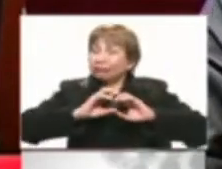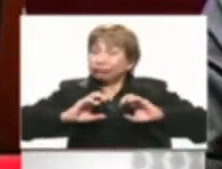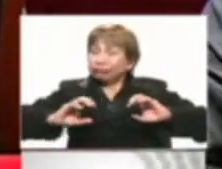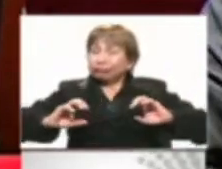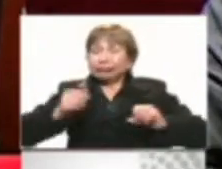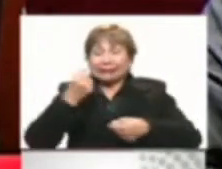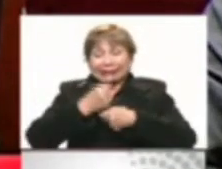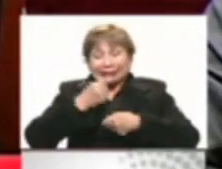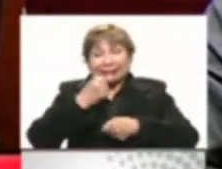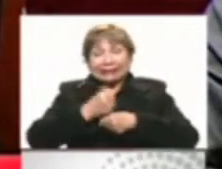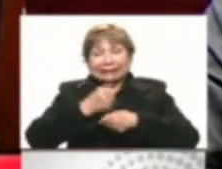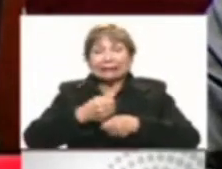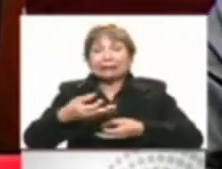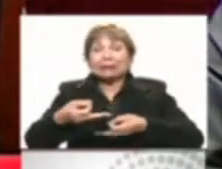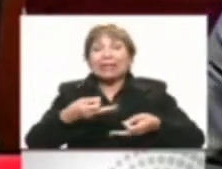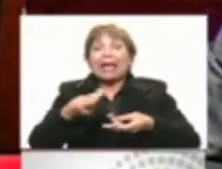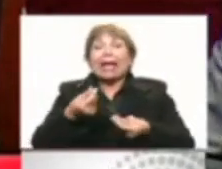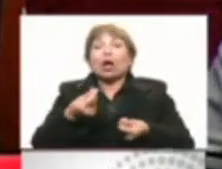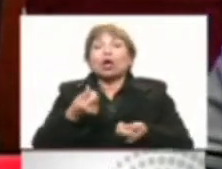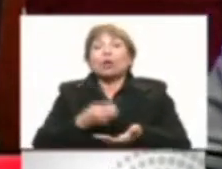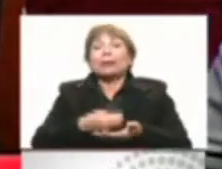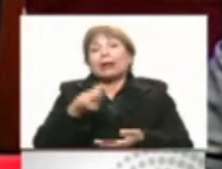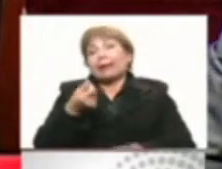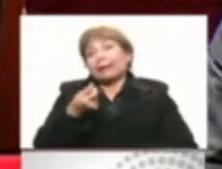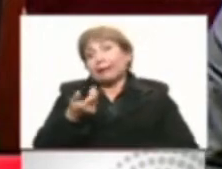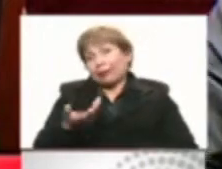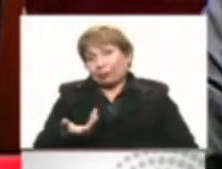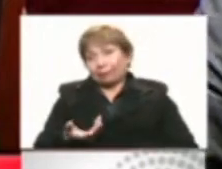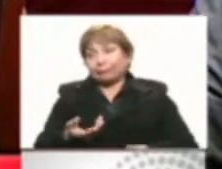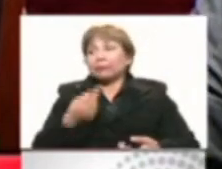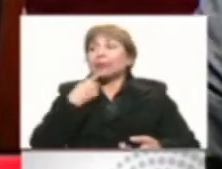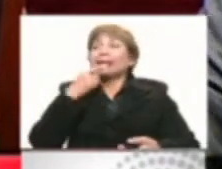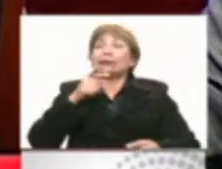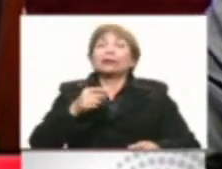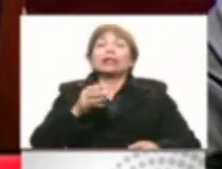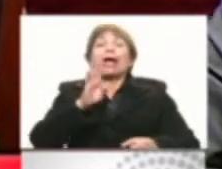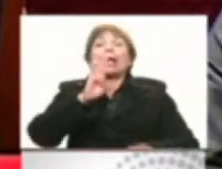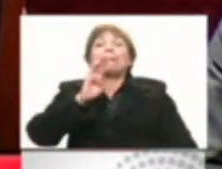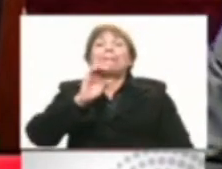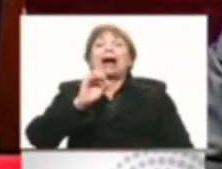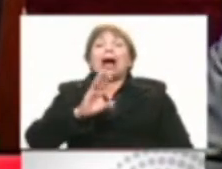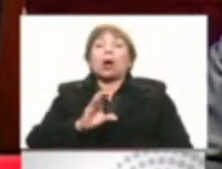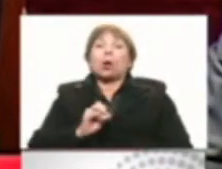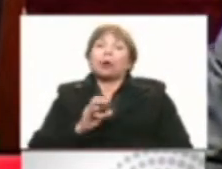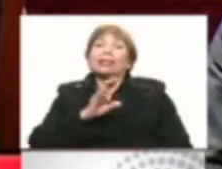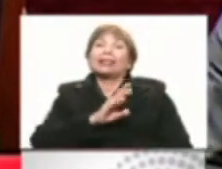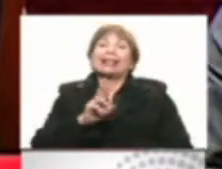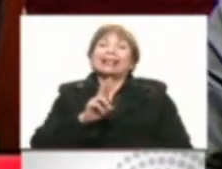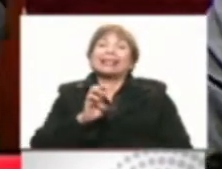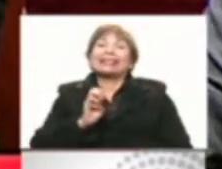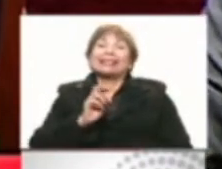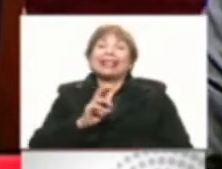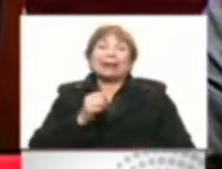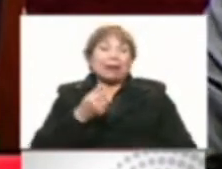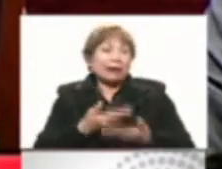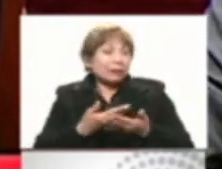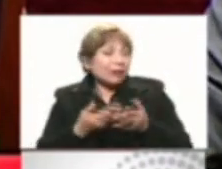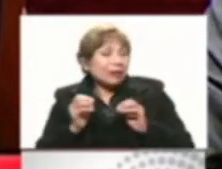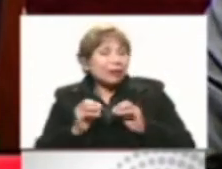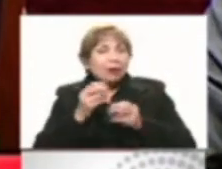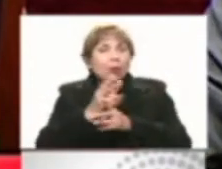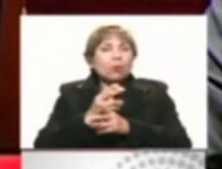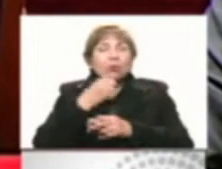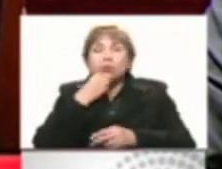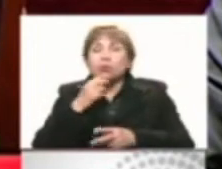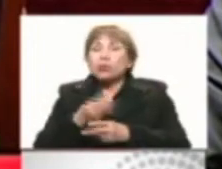de tareas en la parte económica. La estabilidad monetaria corresponde al Banco Central de Reserva. La política fiscal corresponde al